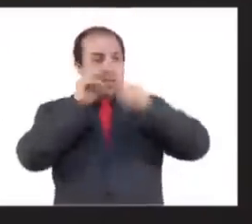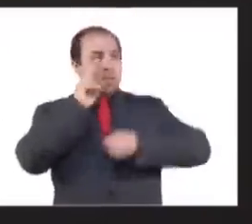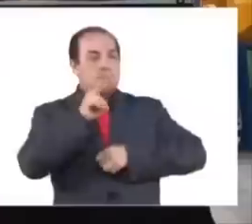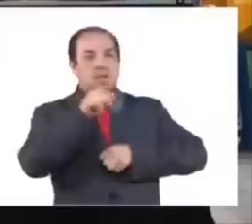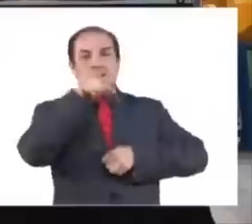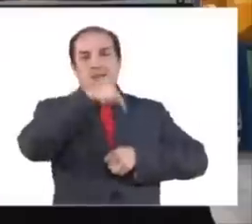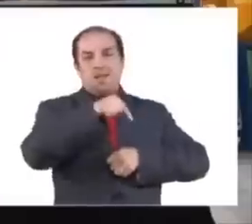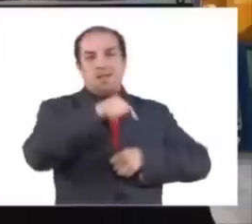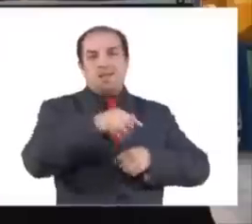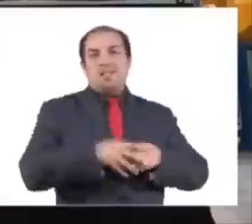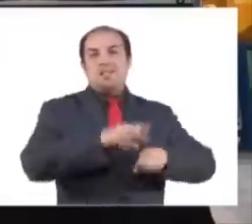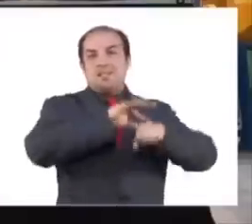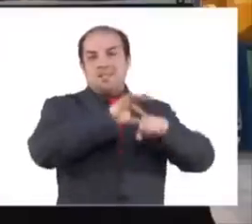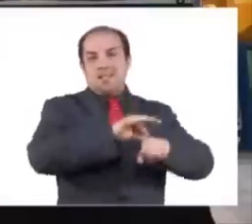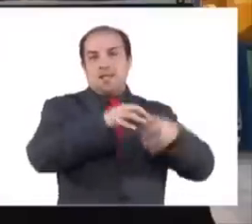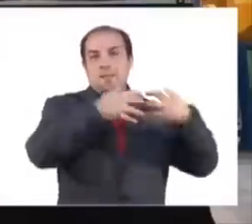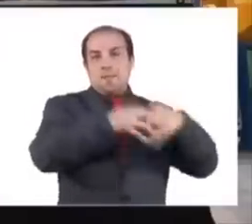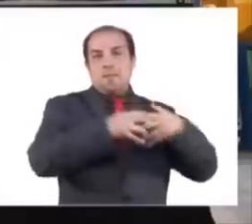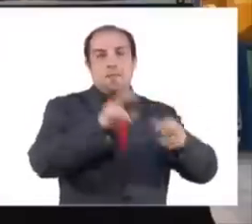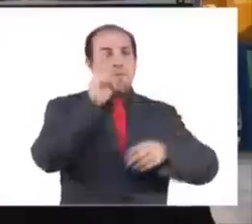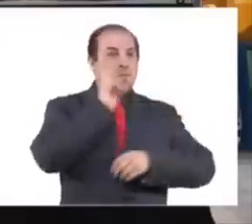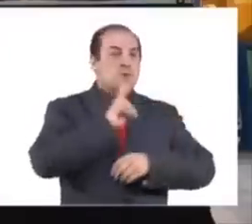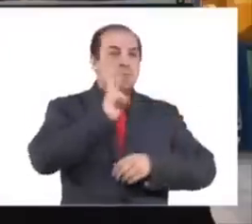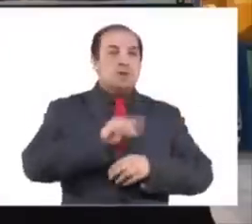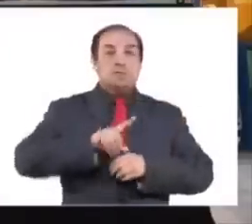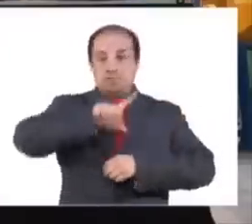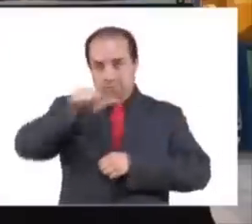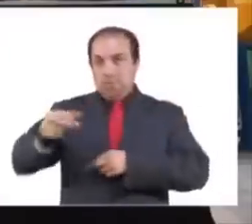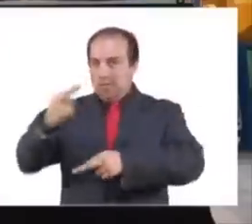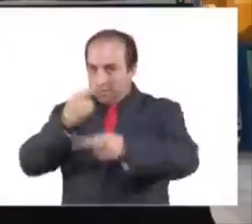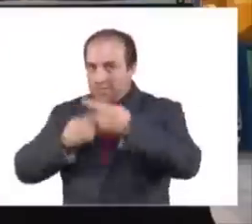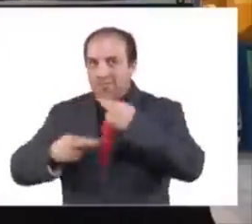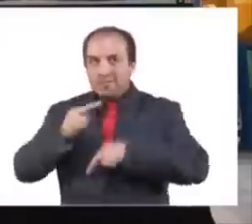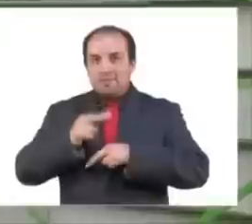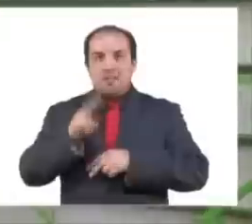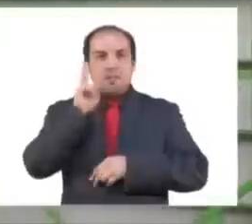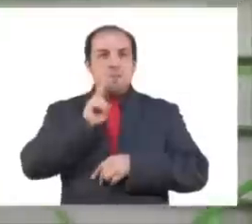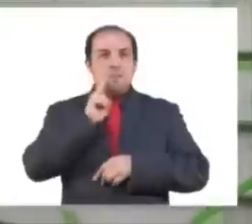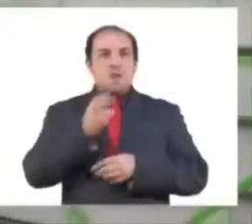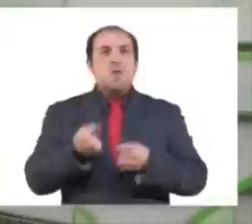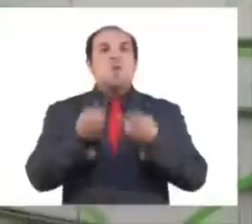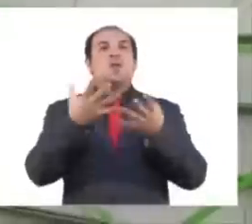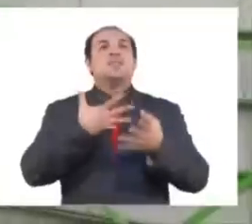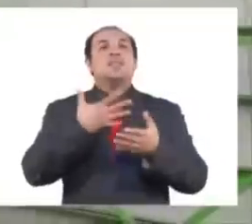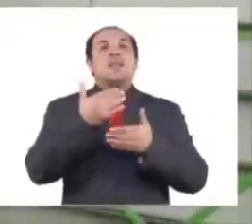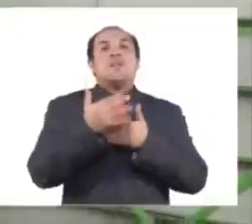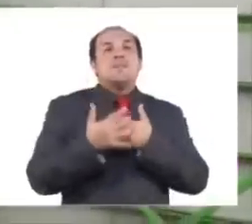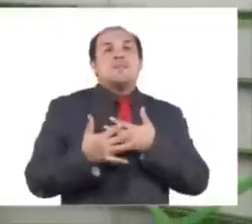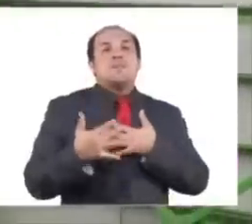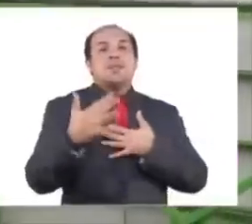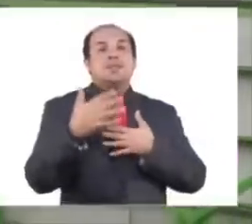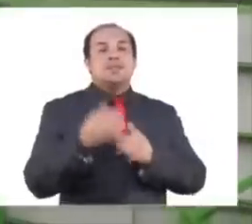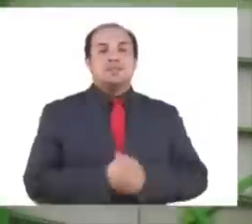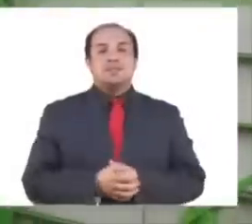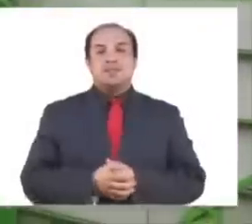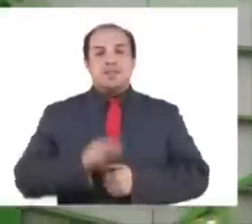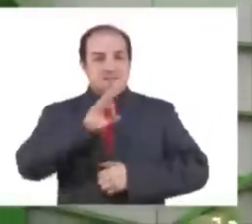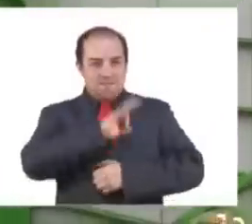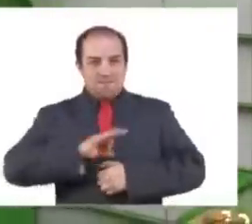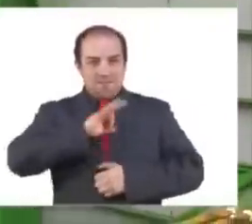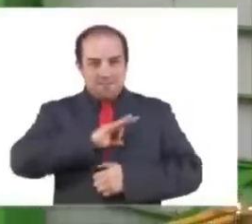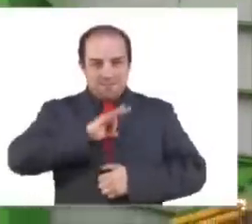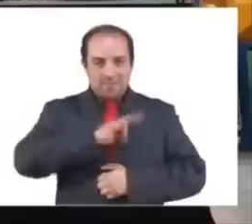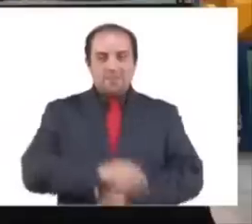este piloto. Voy a regresar otra vez para ver cuando ya van hasta más avanzados. Felicidades.